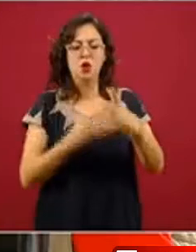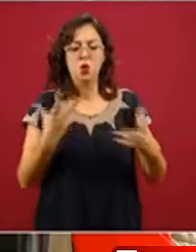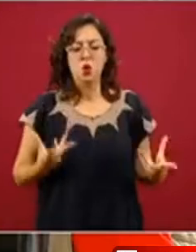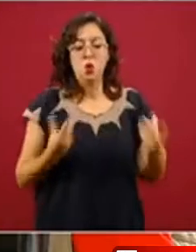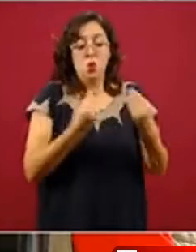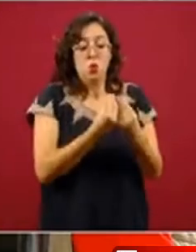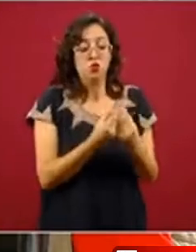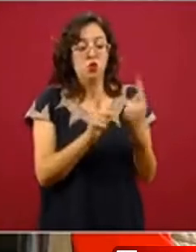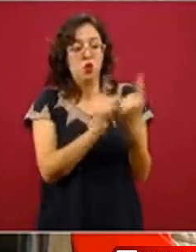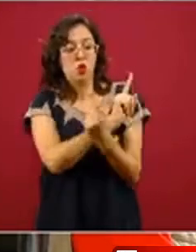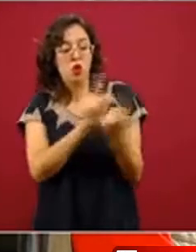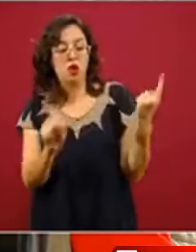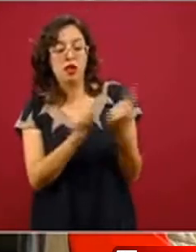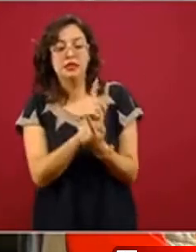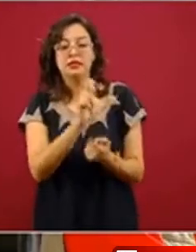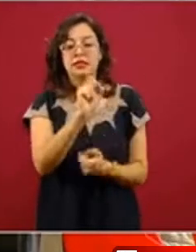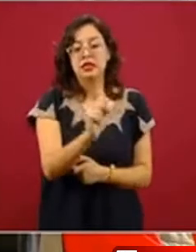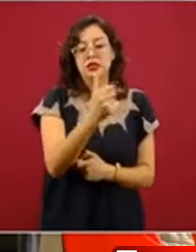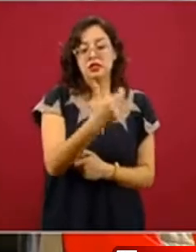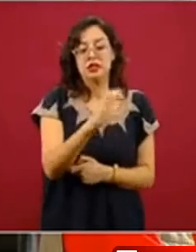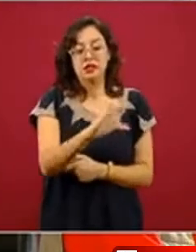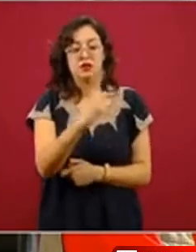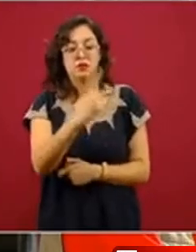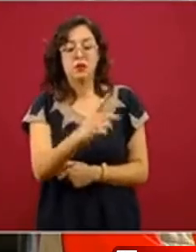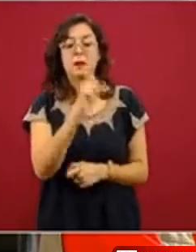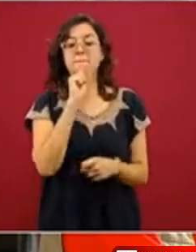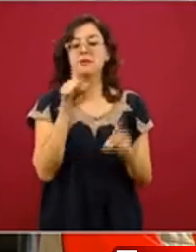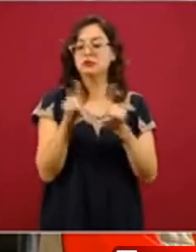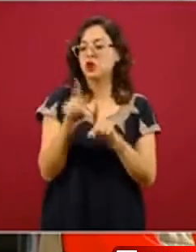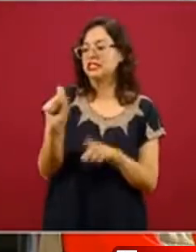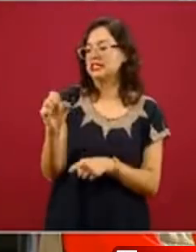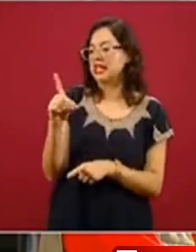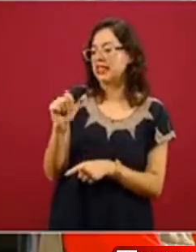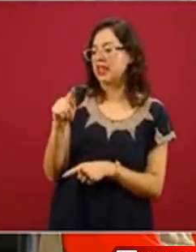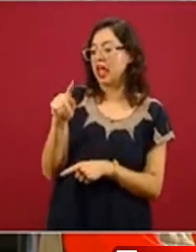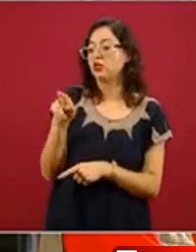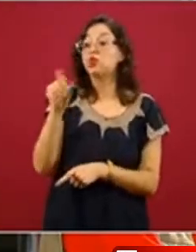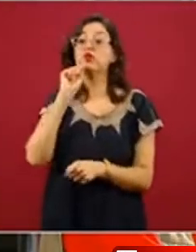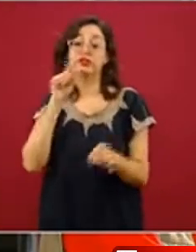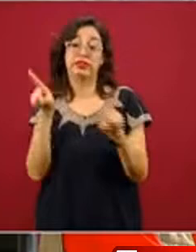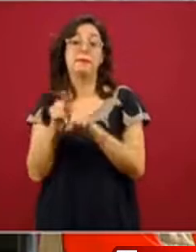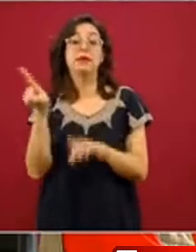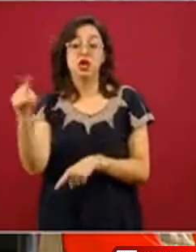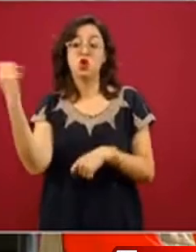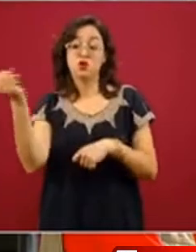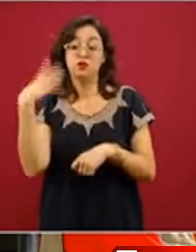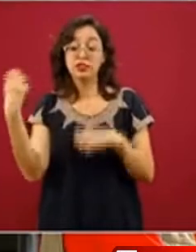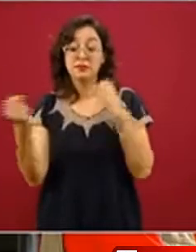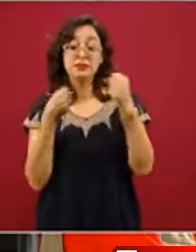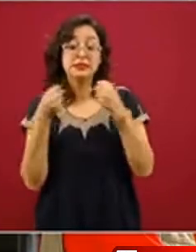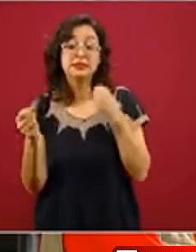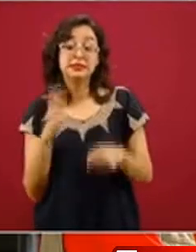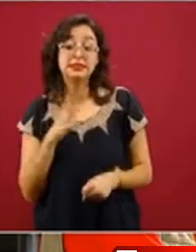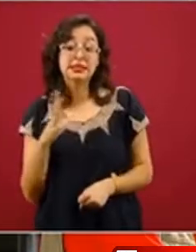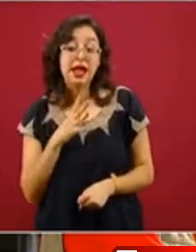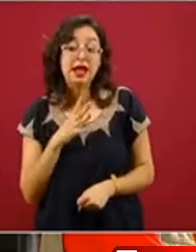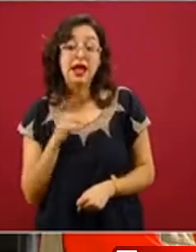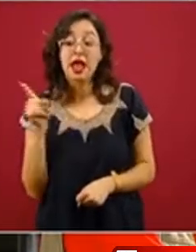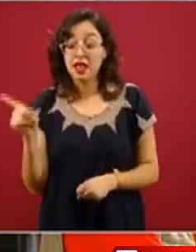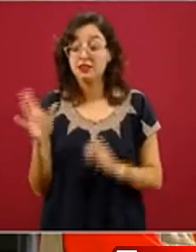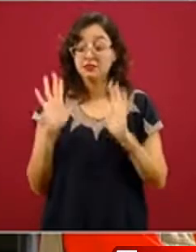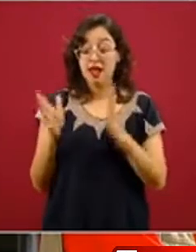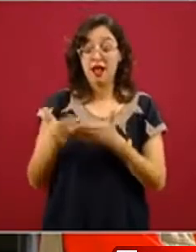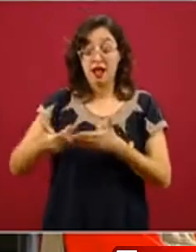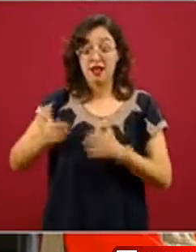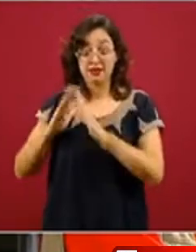que, no se ha mencionado al titular de la SEDATU, Román Meyer, que también estuvo en esa conferencia de prensa, sí, también él estuvo en